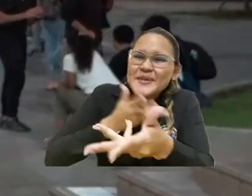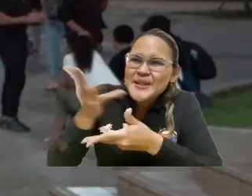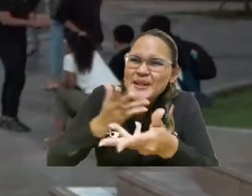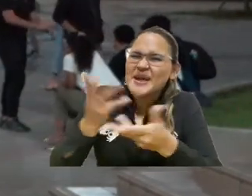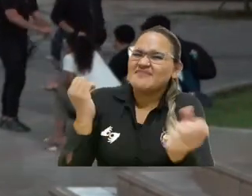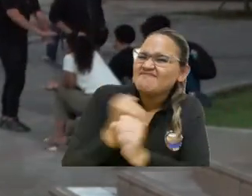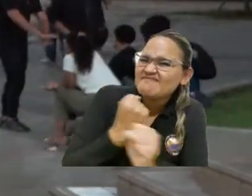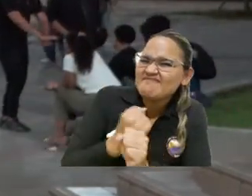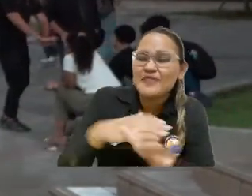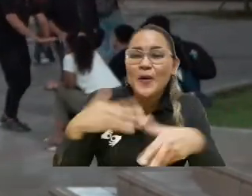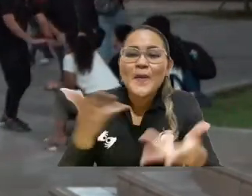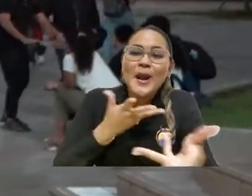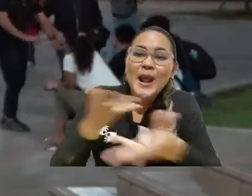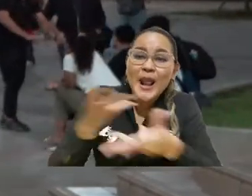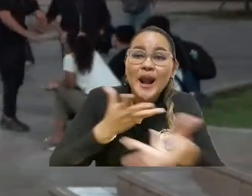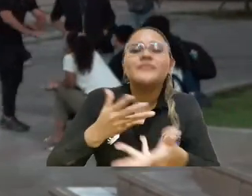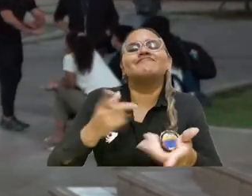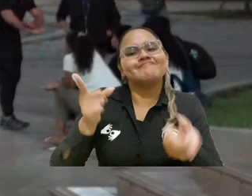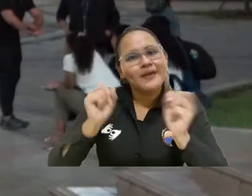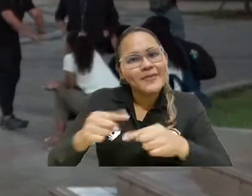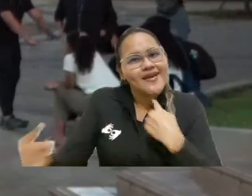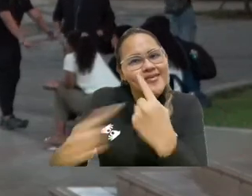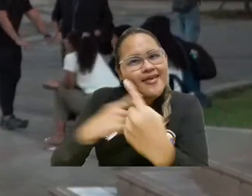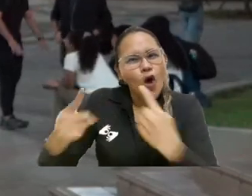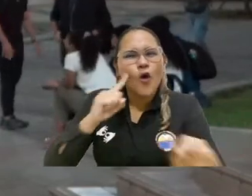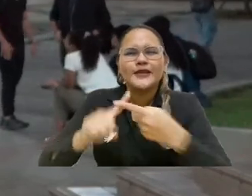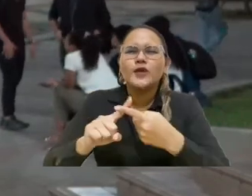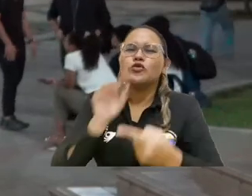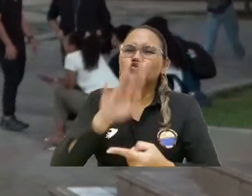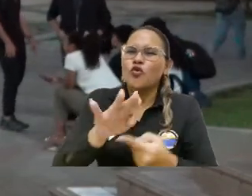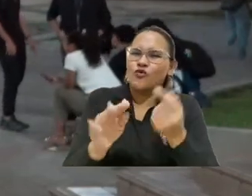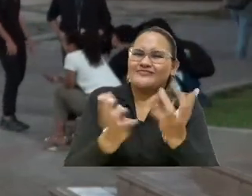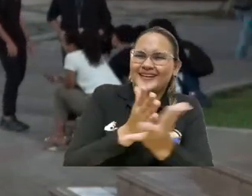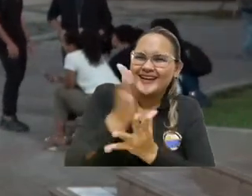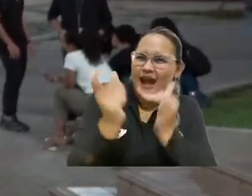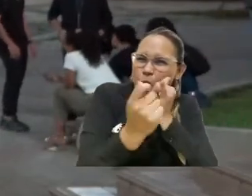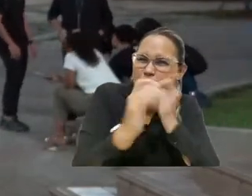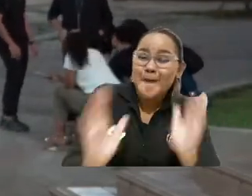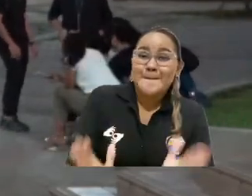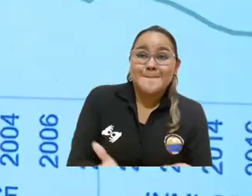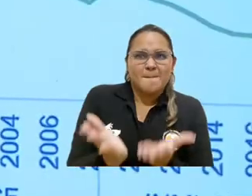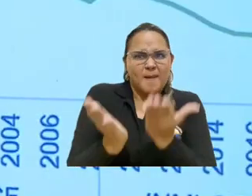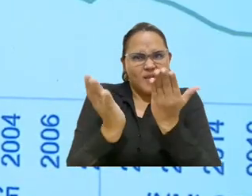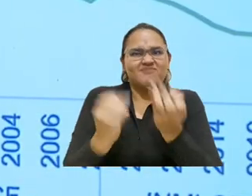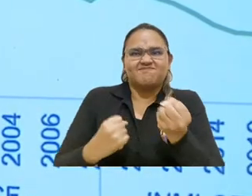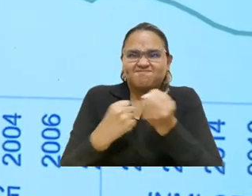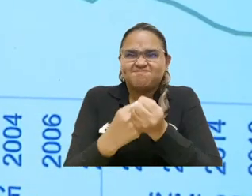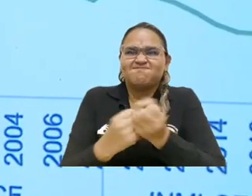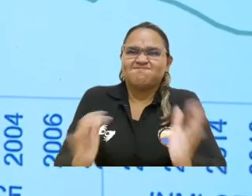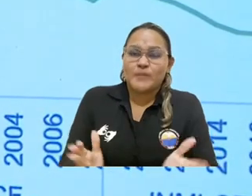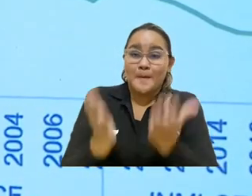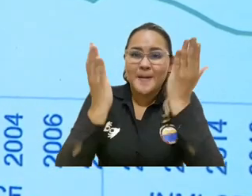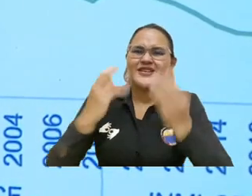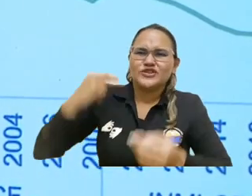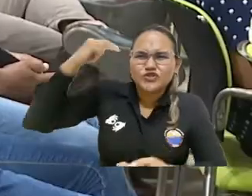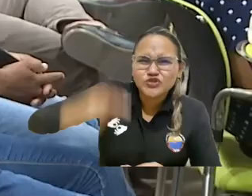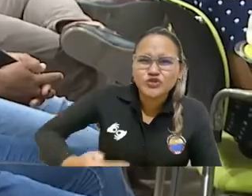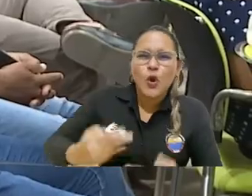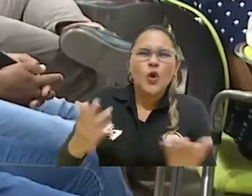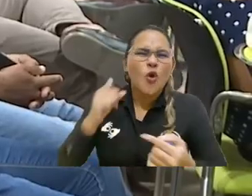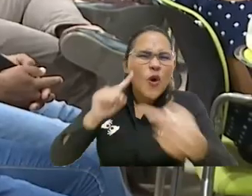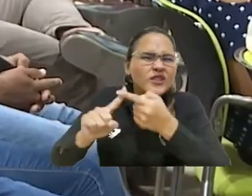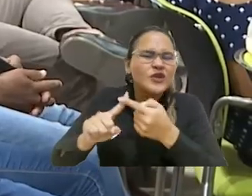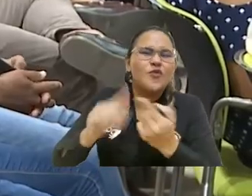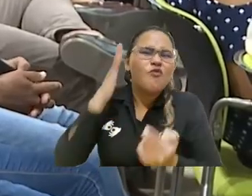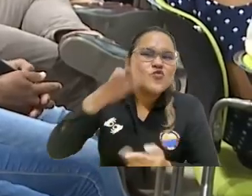sobre todo para dialogar, fortalecer el programa de economía, haciendo un paréntesis entre todo lo que es la historia del programa de economía y cómo